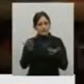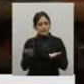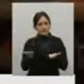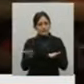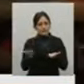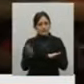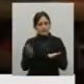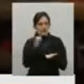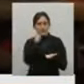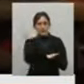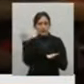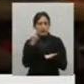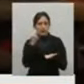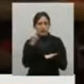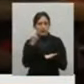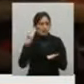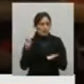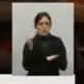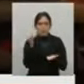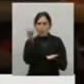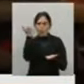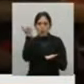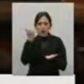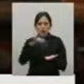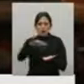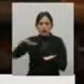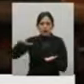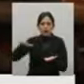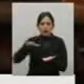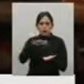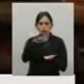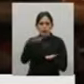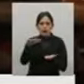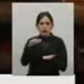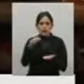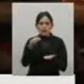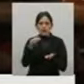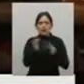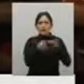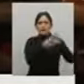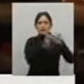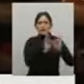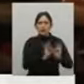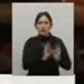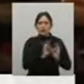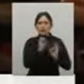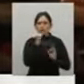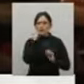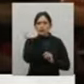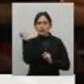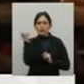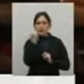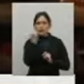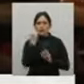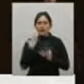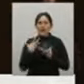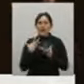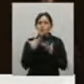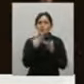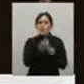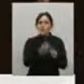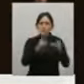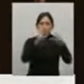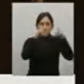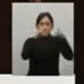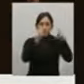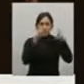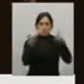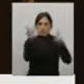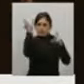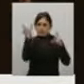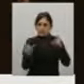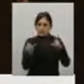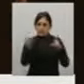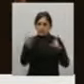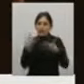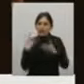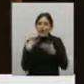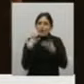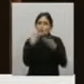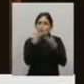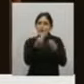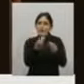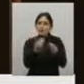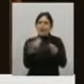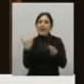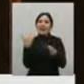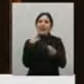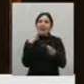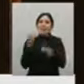mejorar, bueno, nos parecía una excelente iniciativa apoyar al fotógrafo, digamos, y a Proyungas, y bueno, colaborar con la edición de este libro, y bueno, contento de